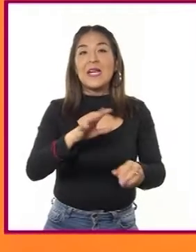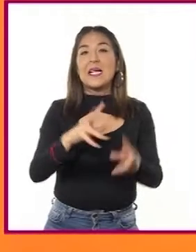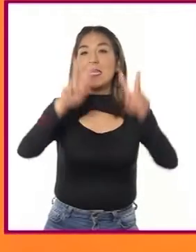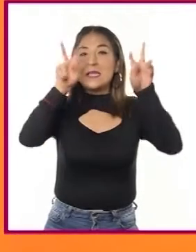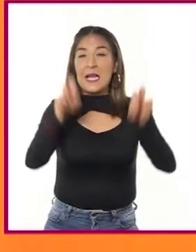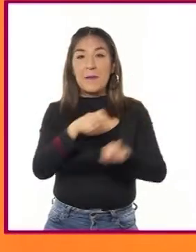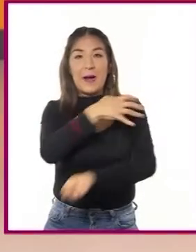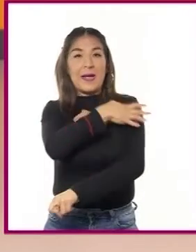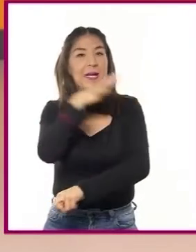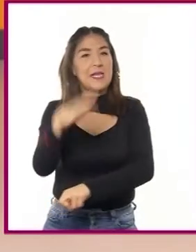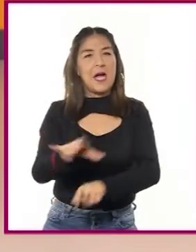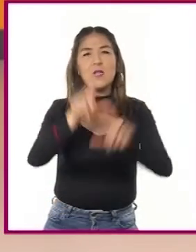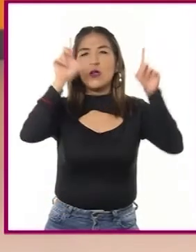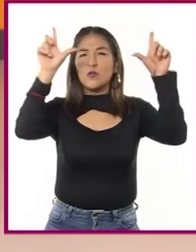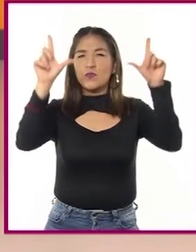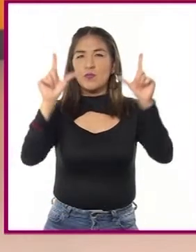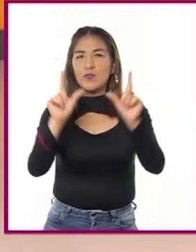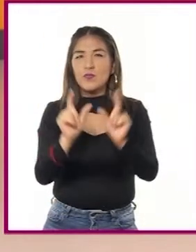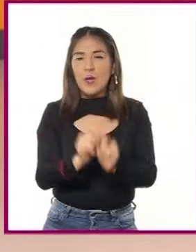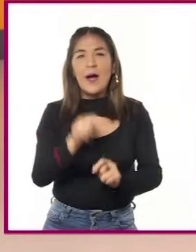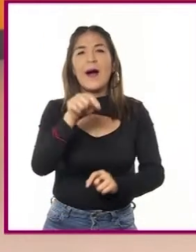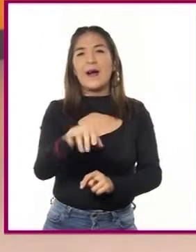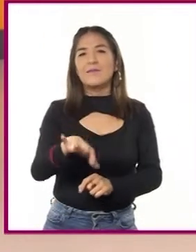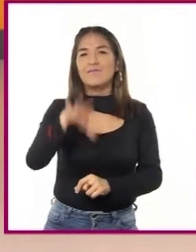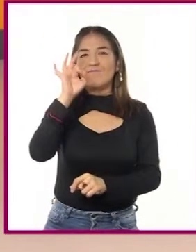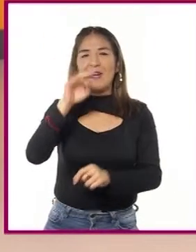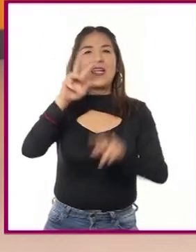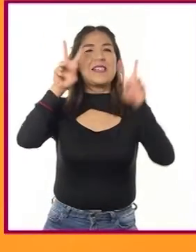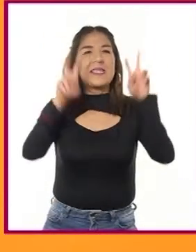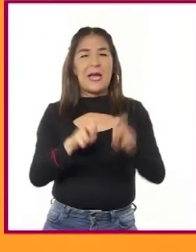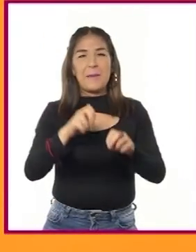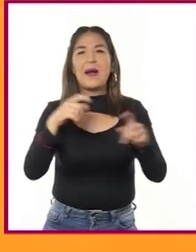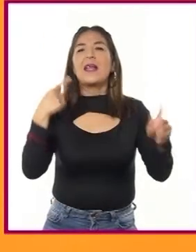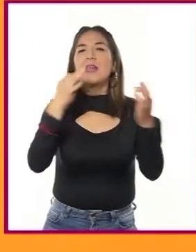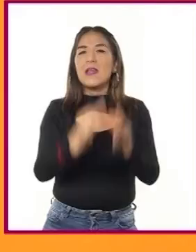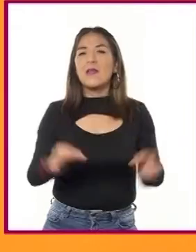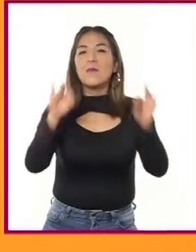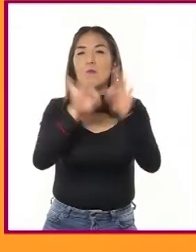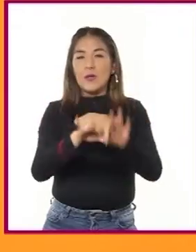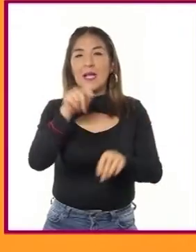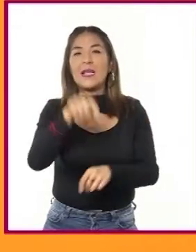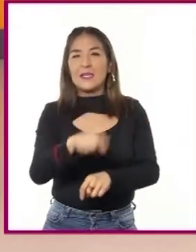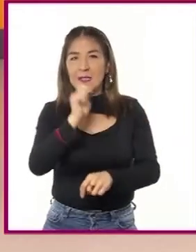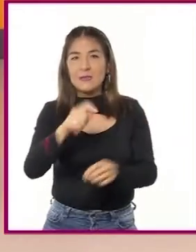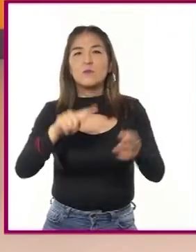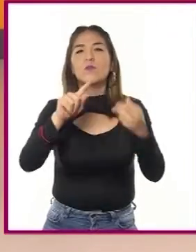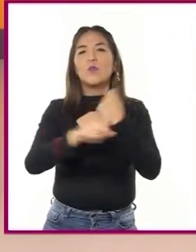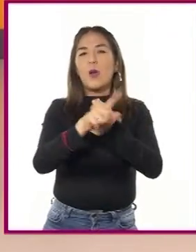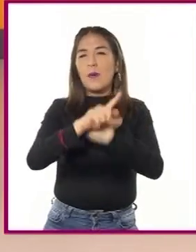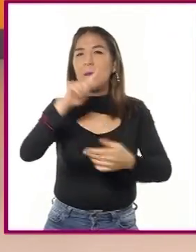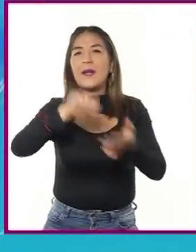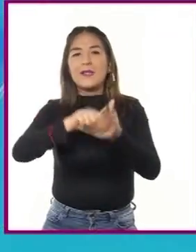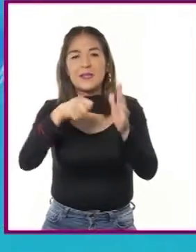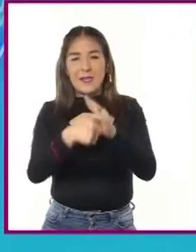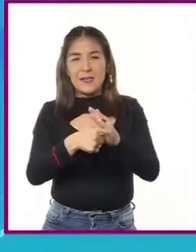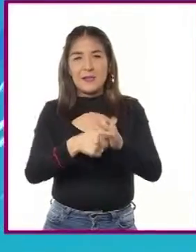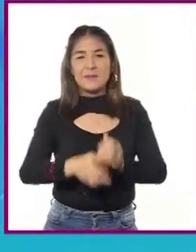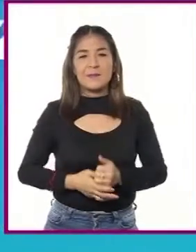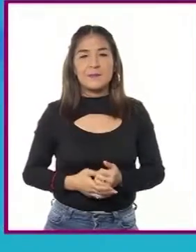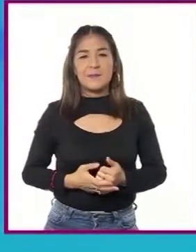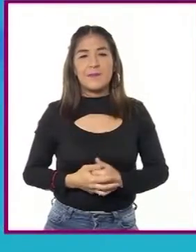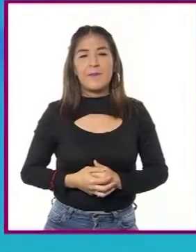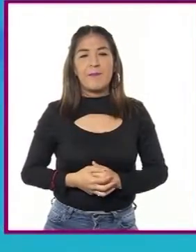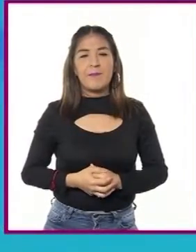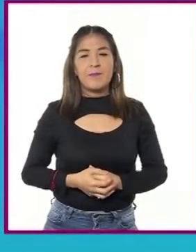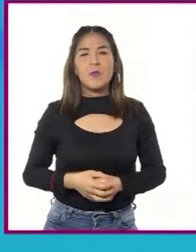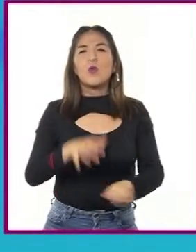a lo particular. Para lograrlo, recordemos el problema técnico y los requerimientos planteados. El